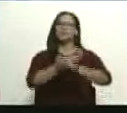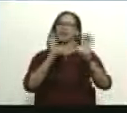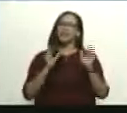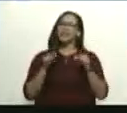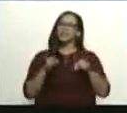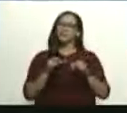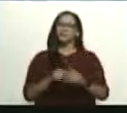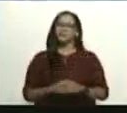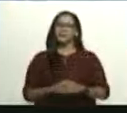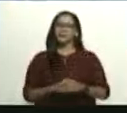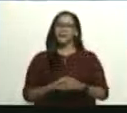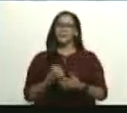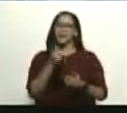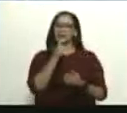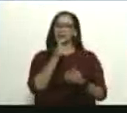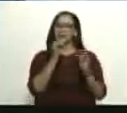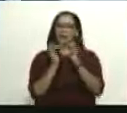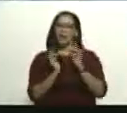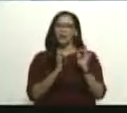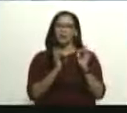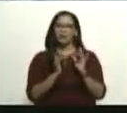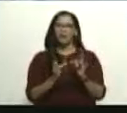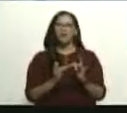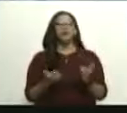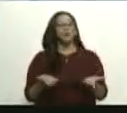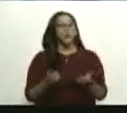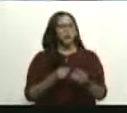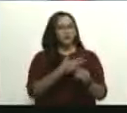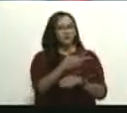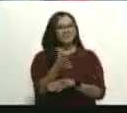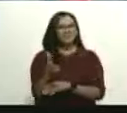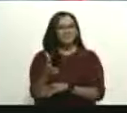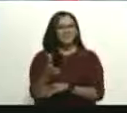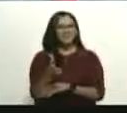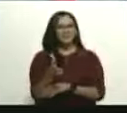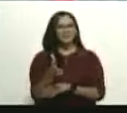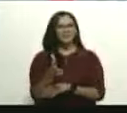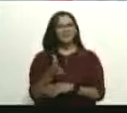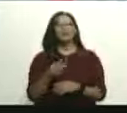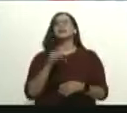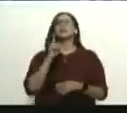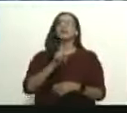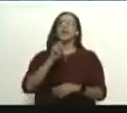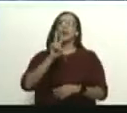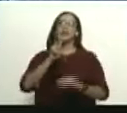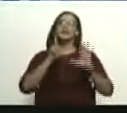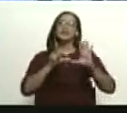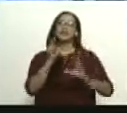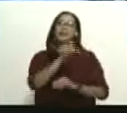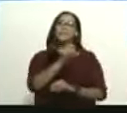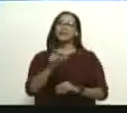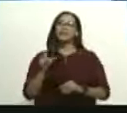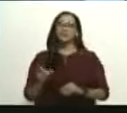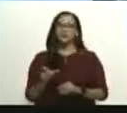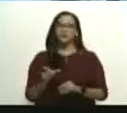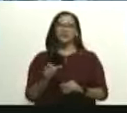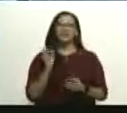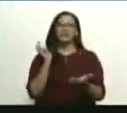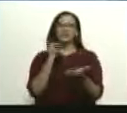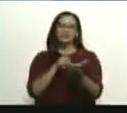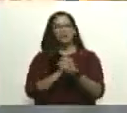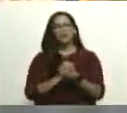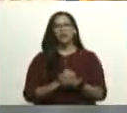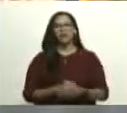preciso de eso. Para quienes están conectándose en este momento con 360, 127 connacionales llegan desde Estados